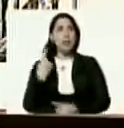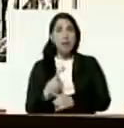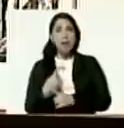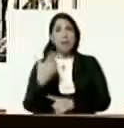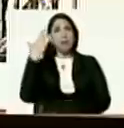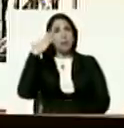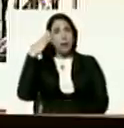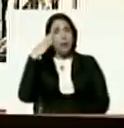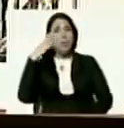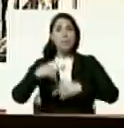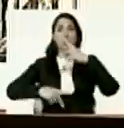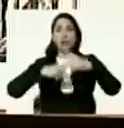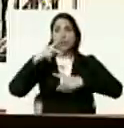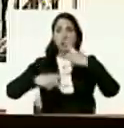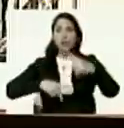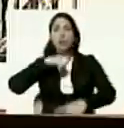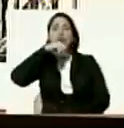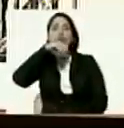los procesos históricos